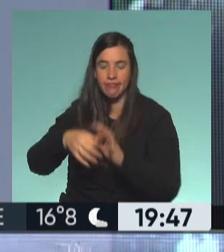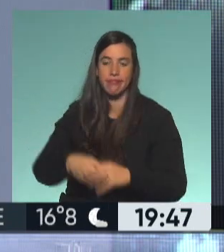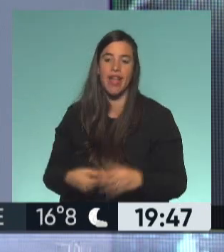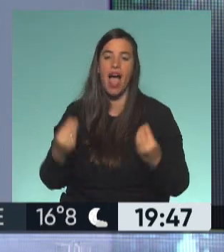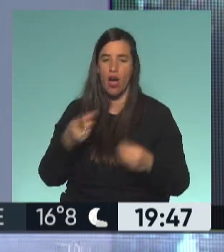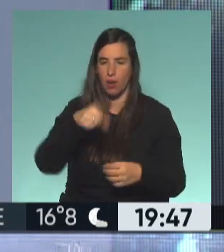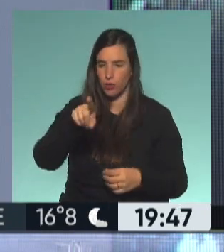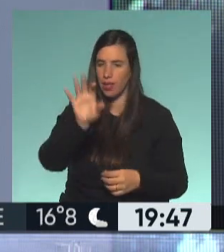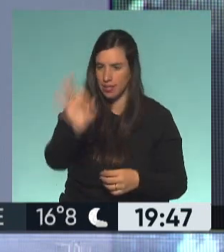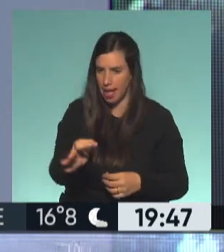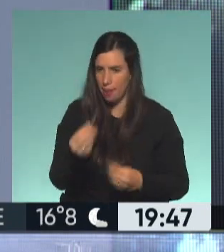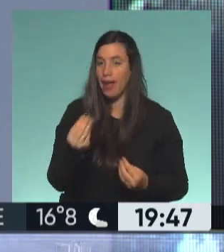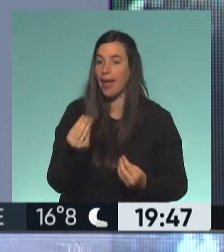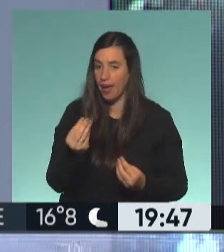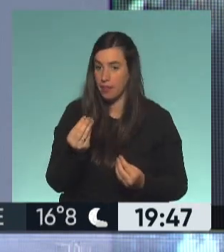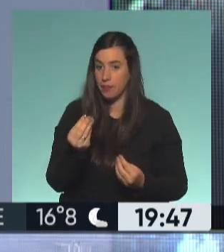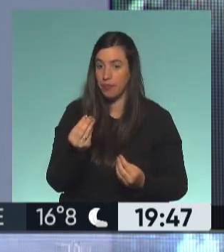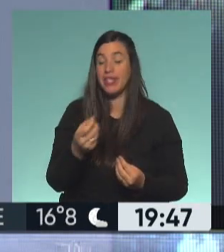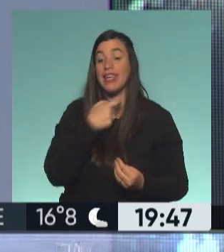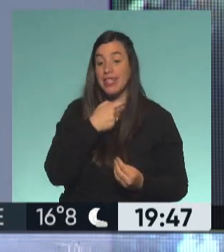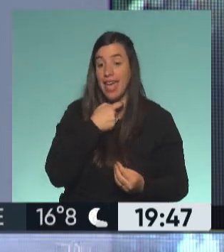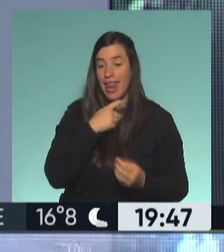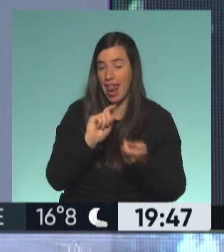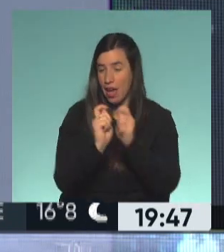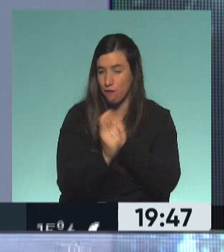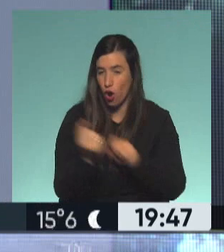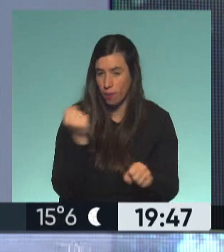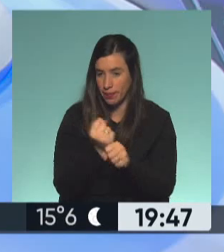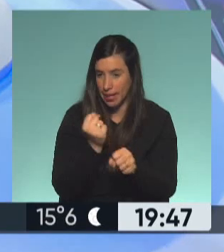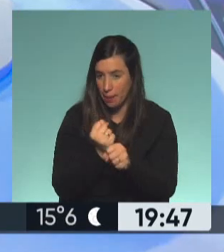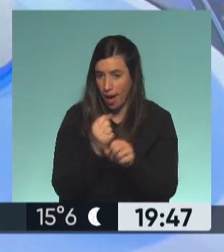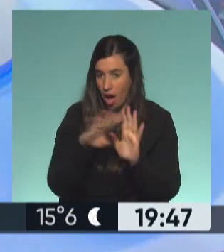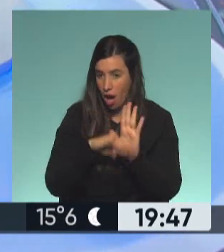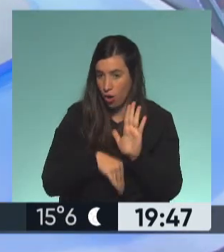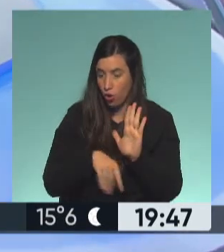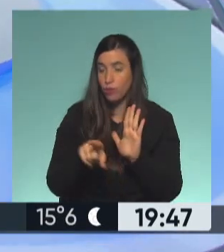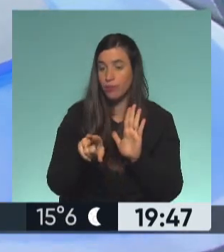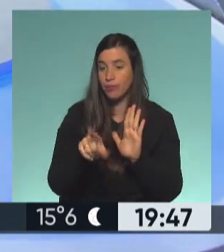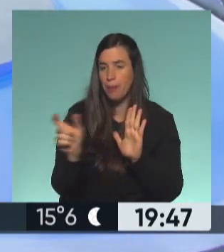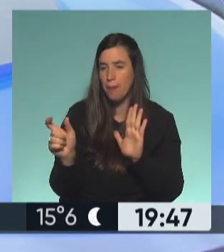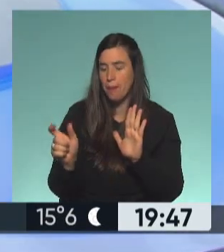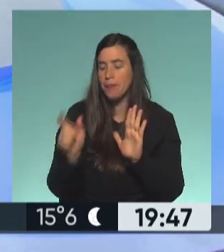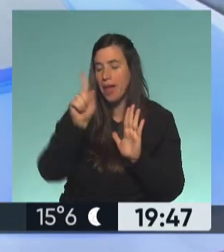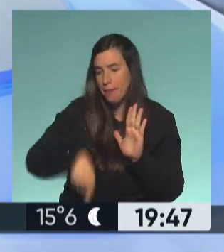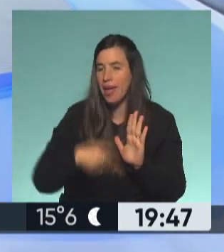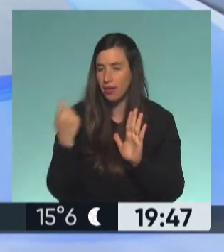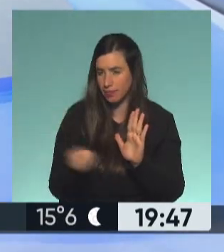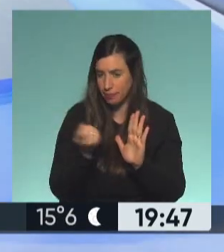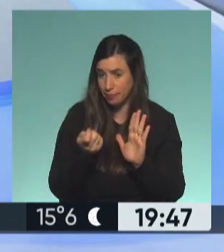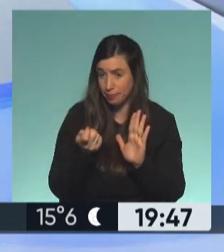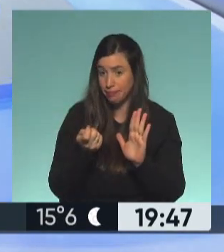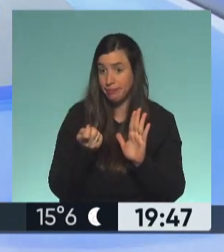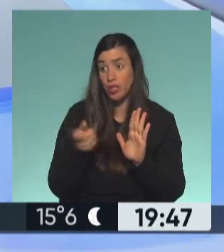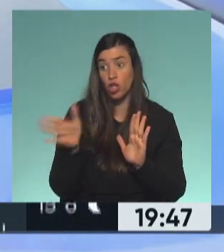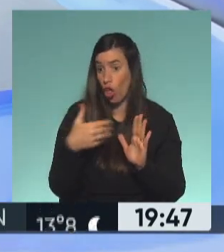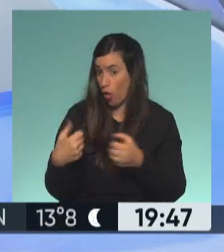saber es que lo que quieren hacer es una reforma laboral, y en eso están todos de acuerdo. Una reforma previsional, en eso están todos de acuerdo.